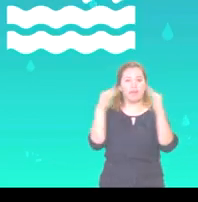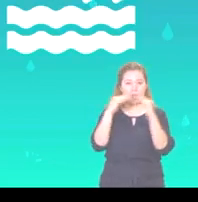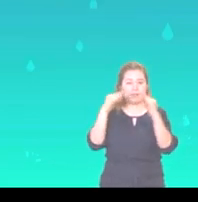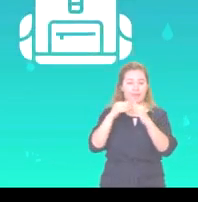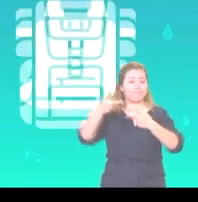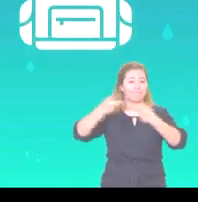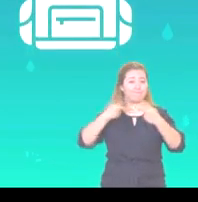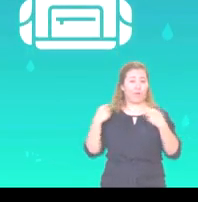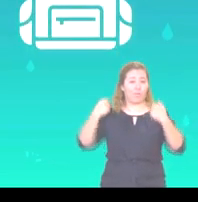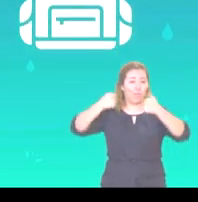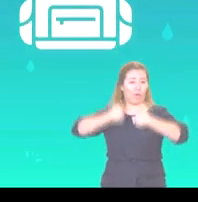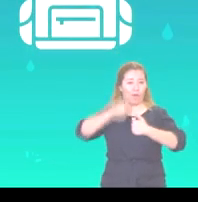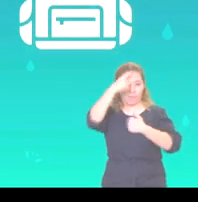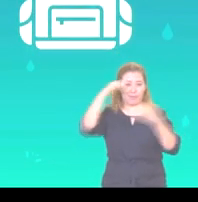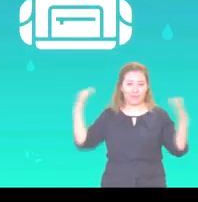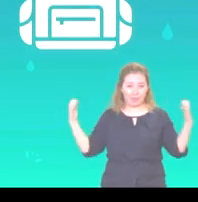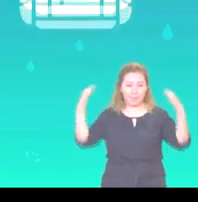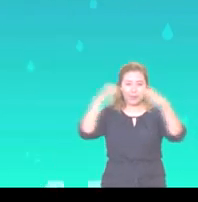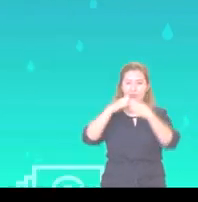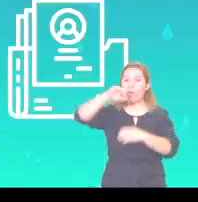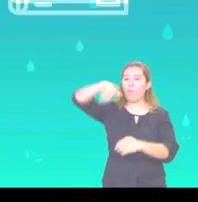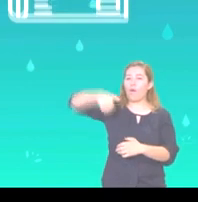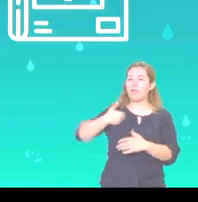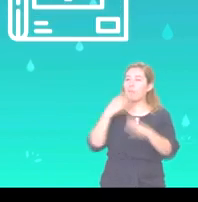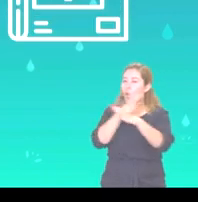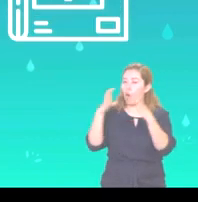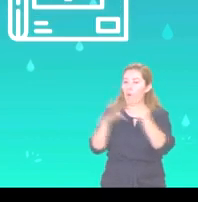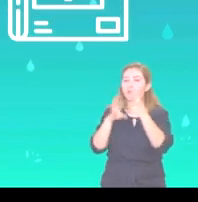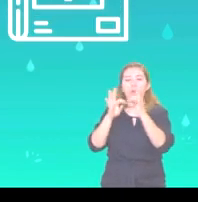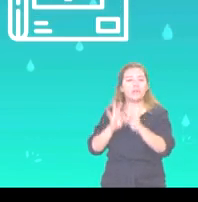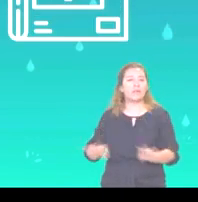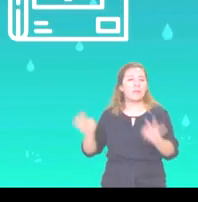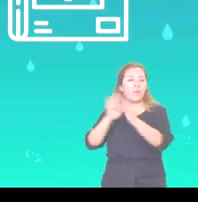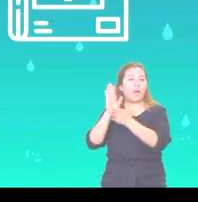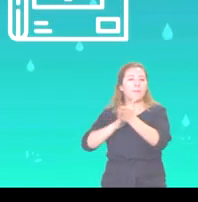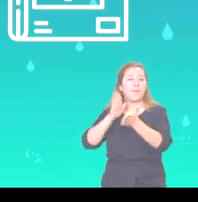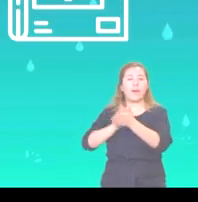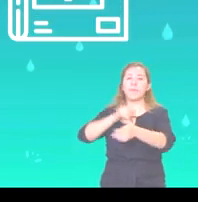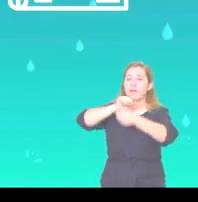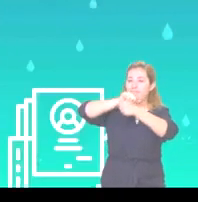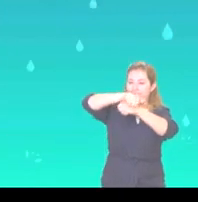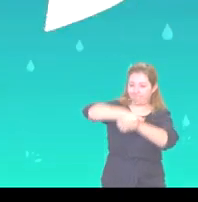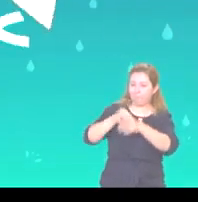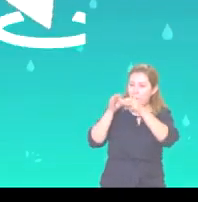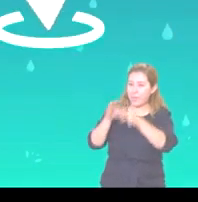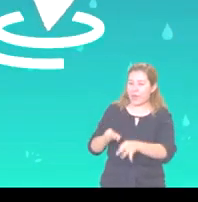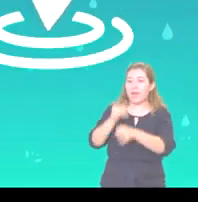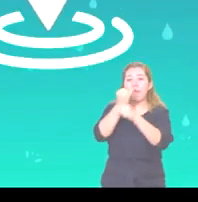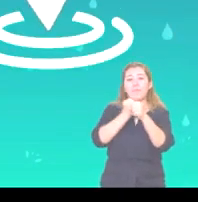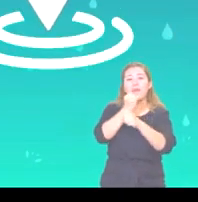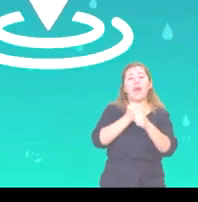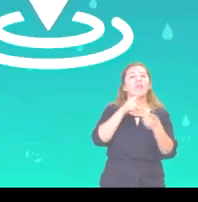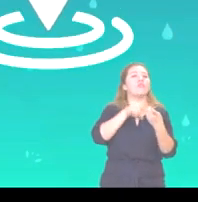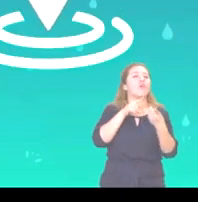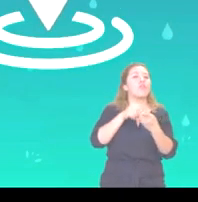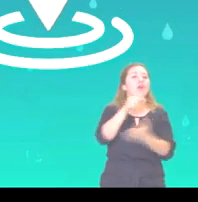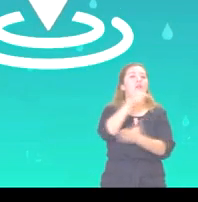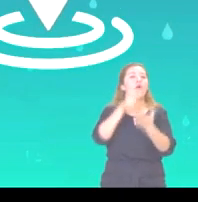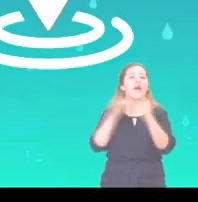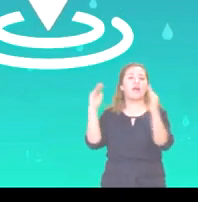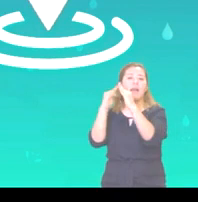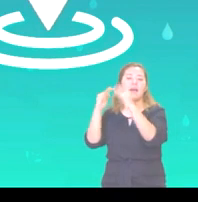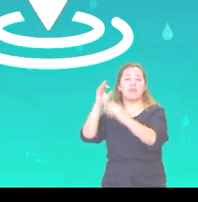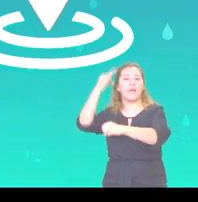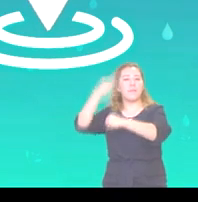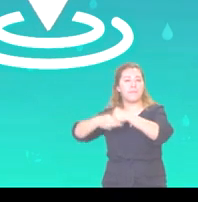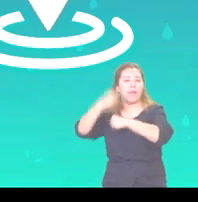casa. Preparemos una mochila de emergencia, guardemos los documentos importantes en bolsas selladas y averigüemos dónde se ubican los